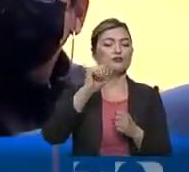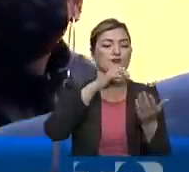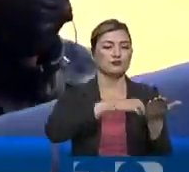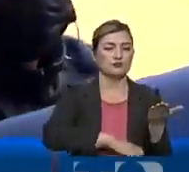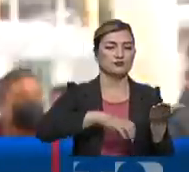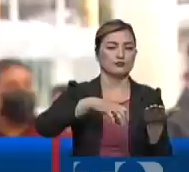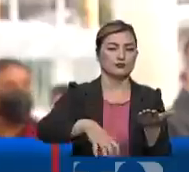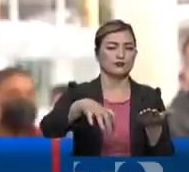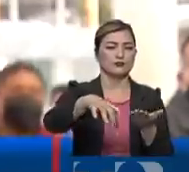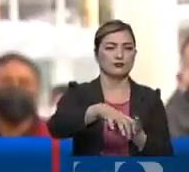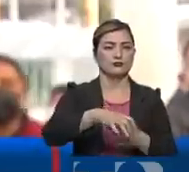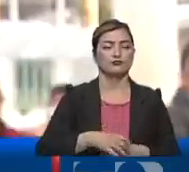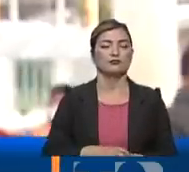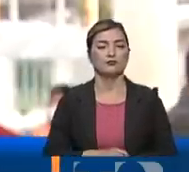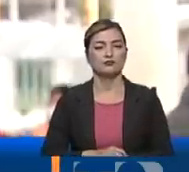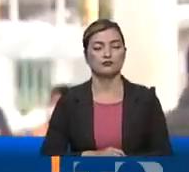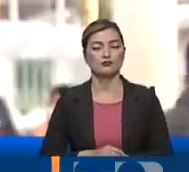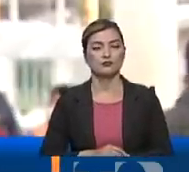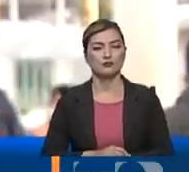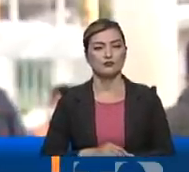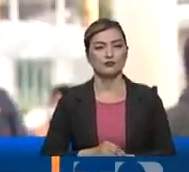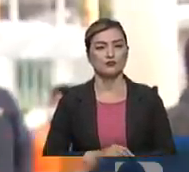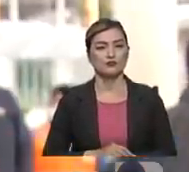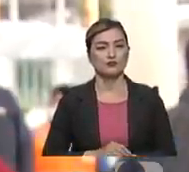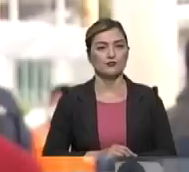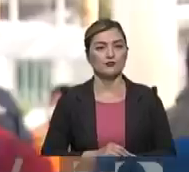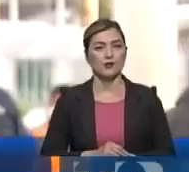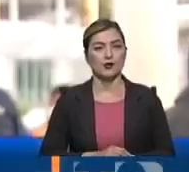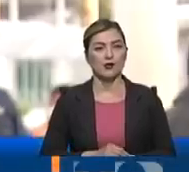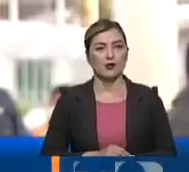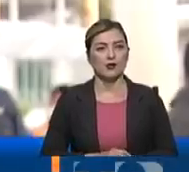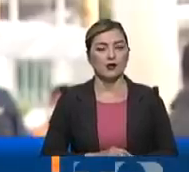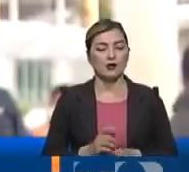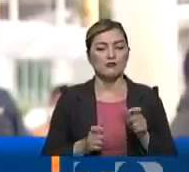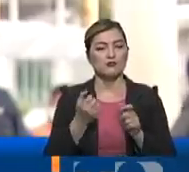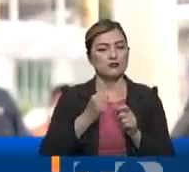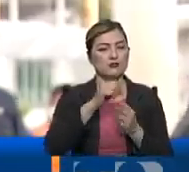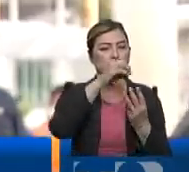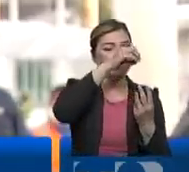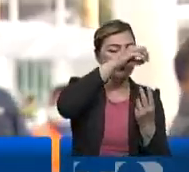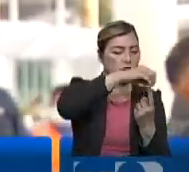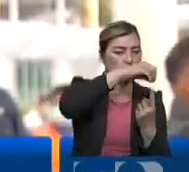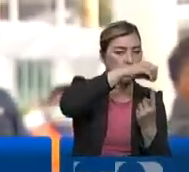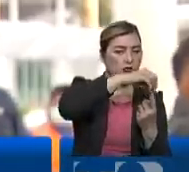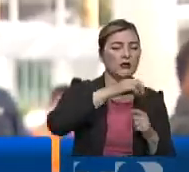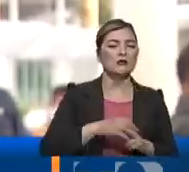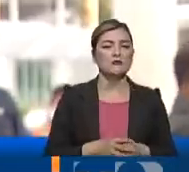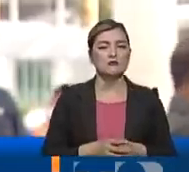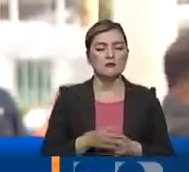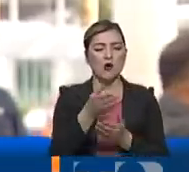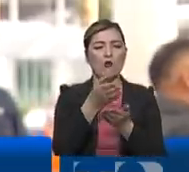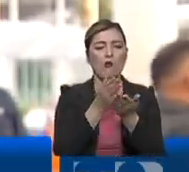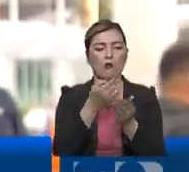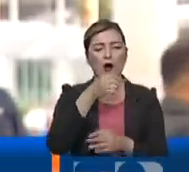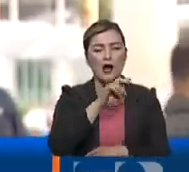parroquias rurales. Es decir, los que van, los que se dirigen a la mitad del mundo, los que se dirigen a